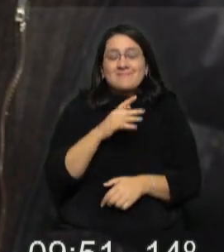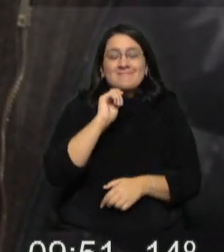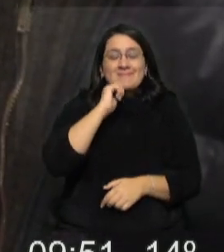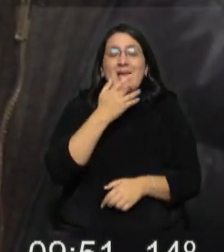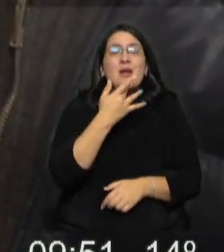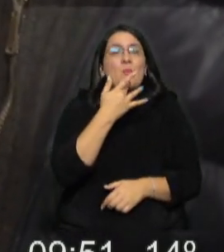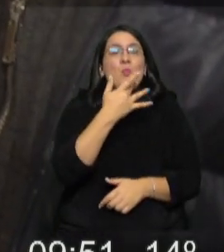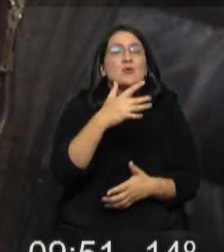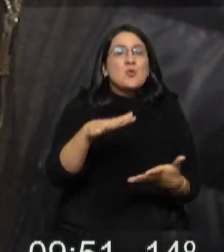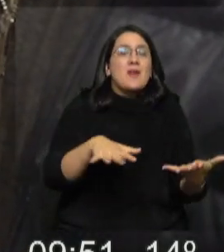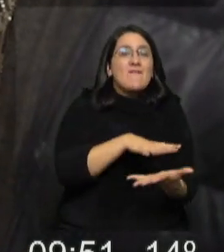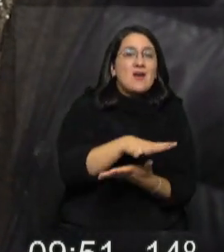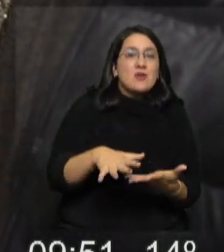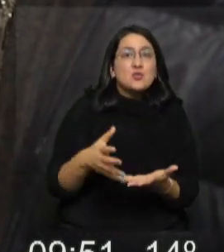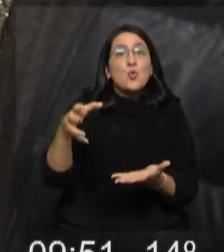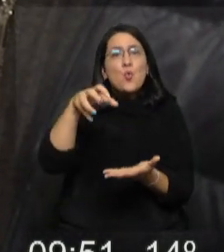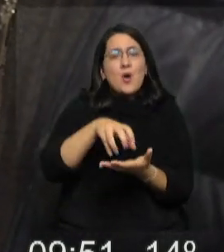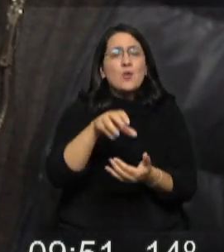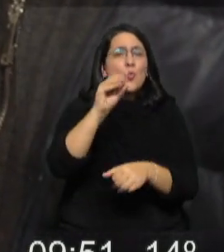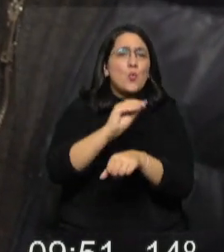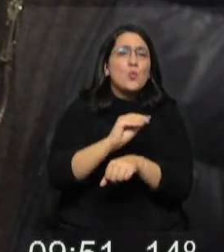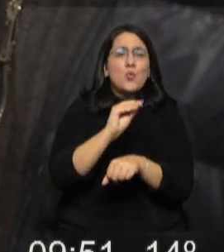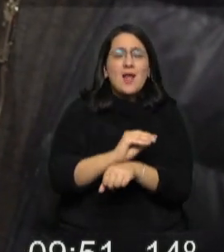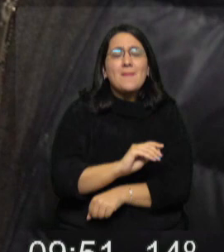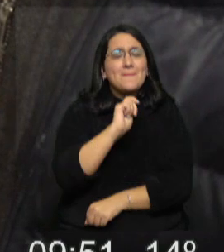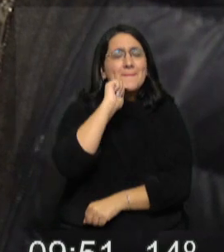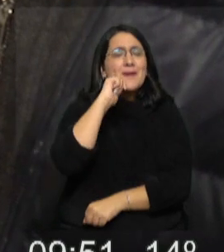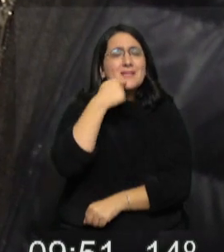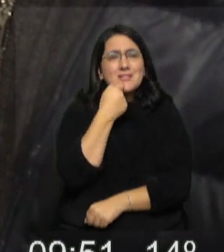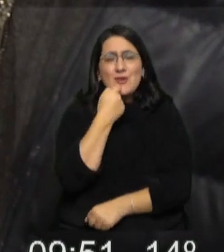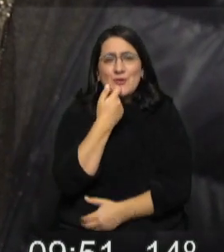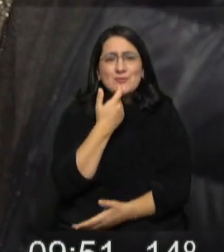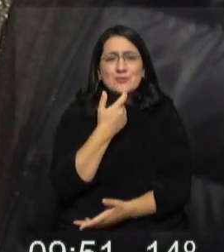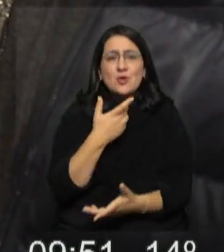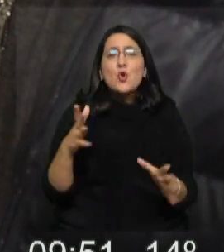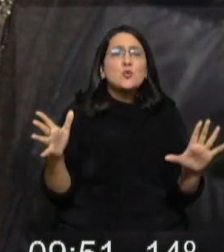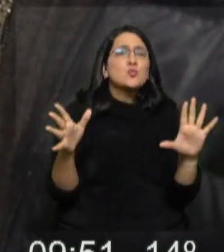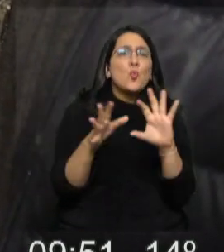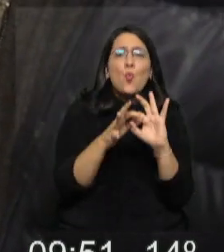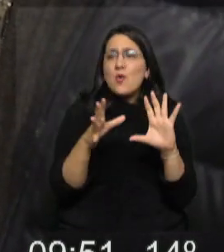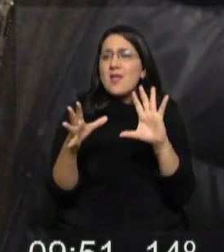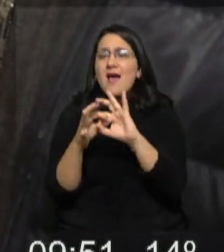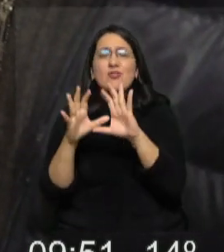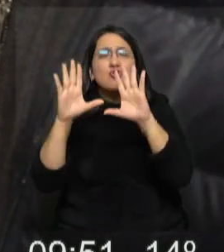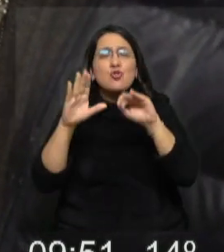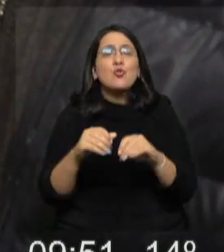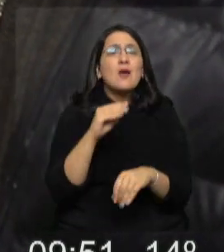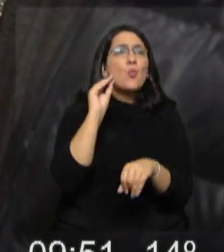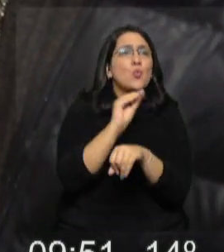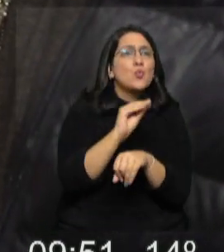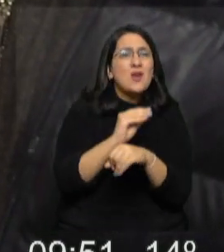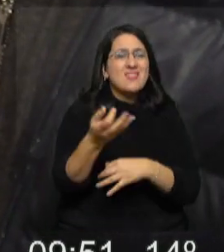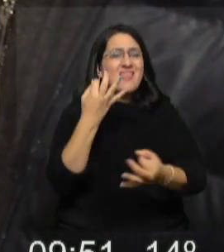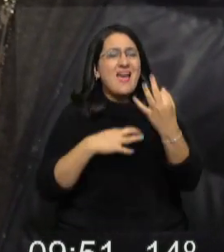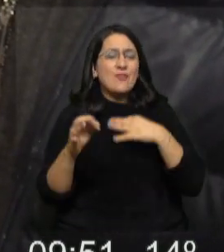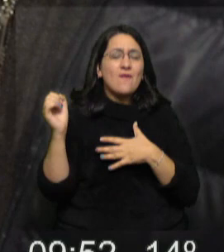el barrio. Es un centro cultural, un centro que nos une a todos, nos da cultura. Hay teatro,